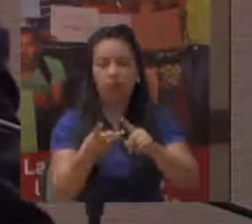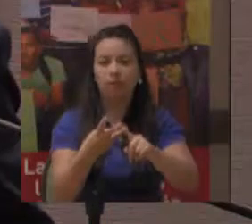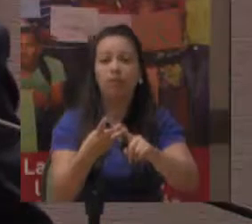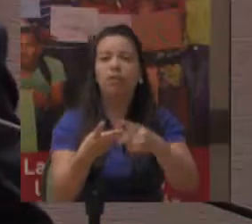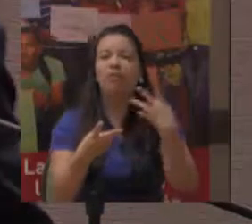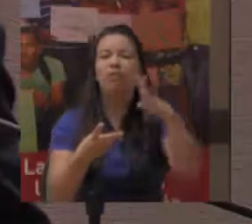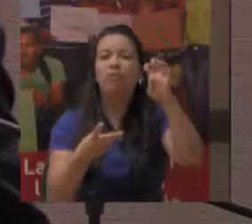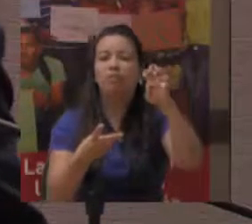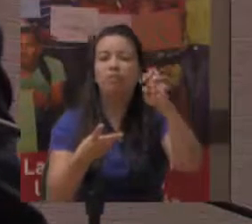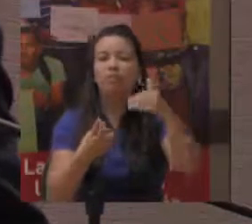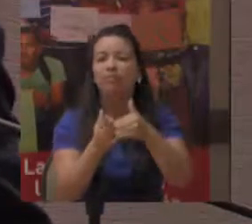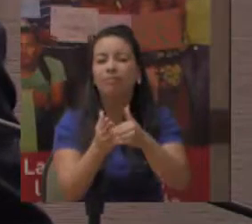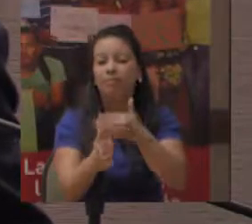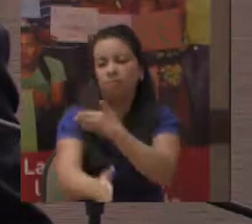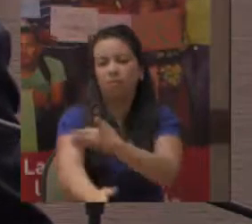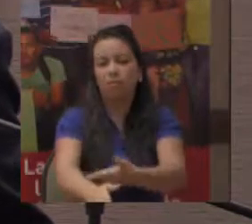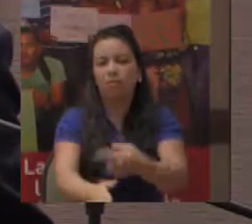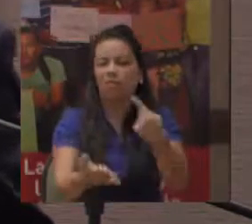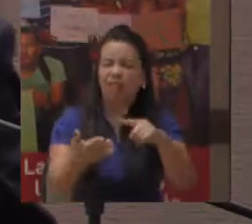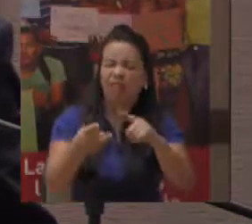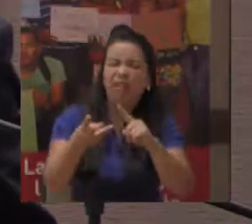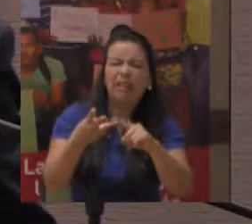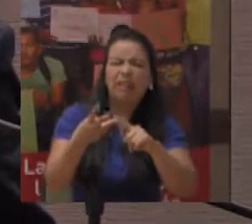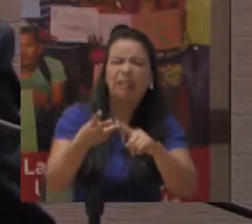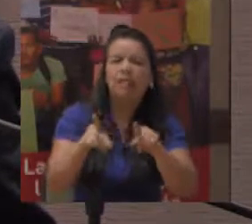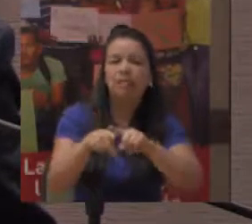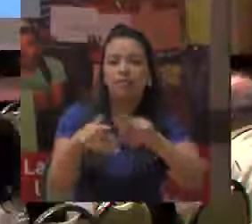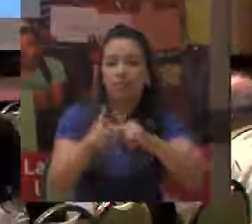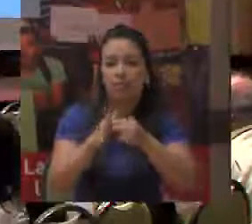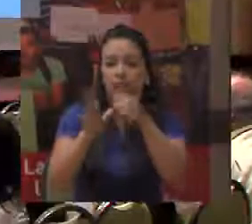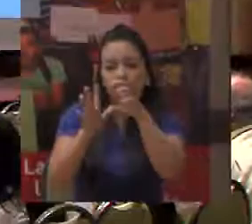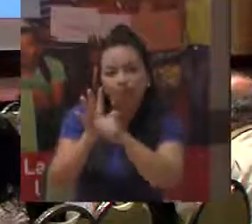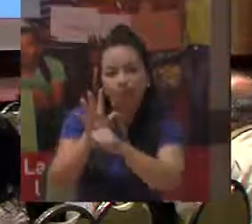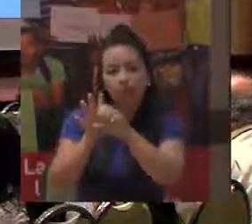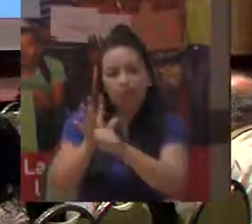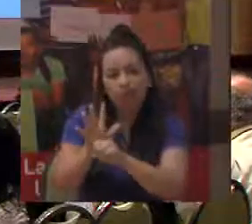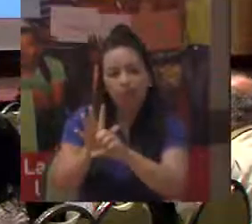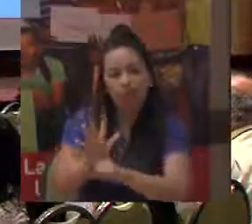dio ese patrimonio negativo? En razón a la depuración de bienes,